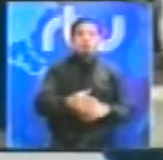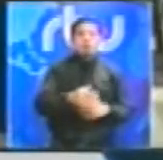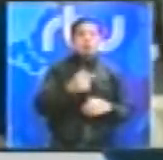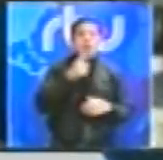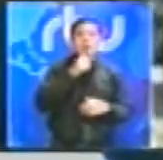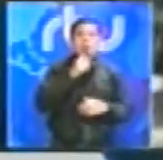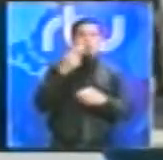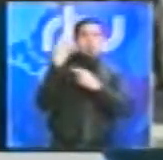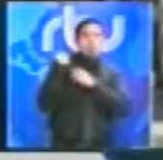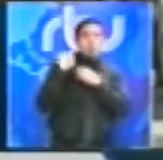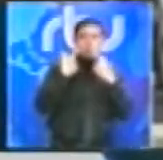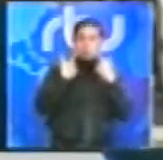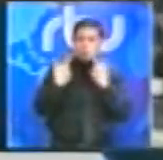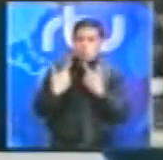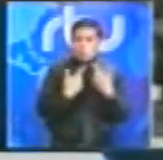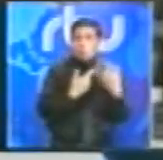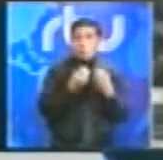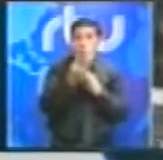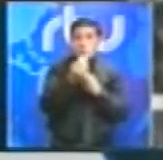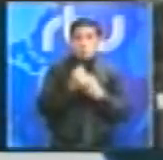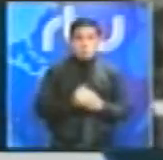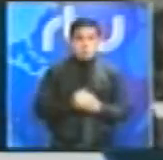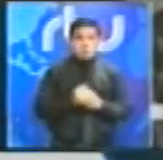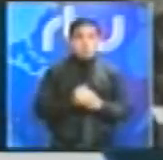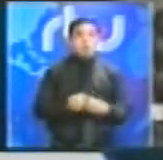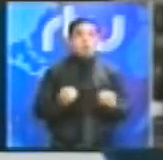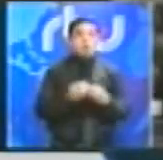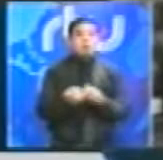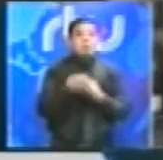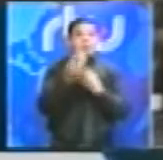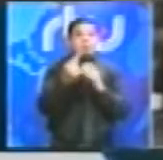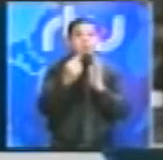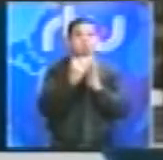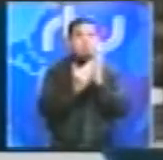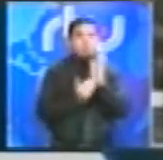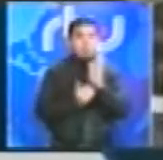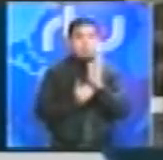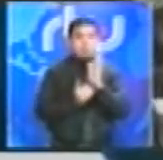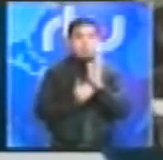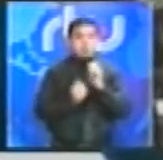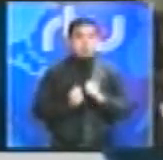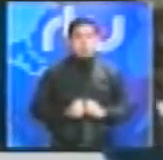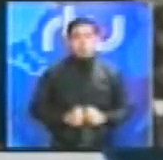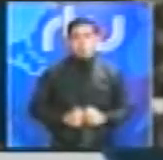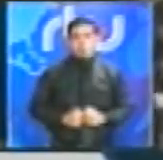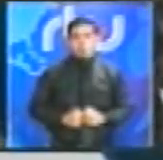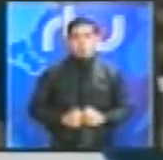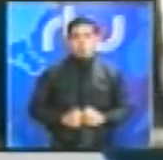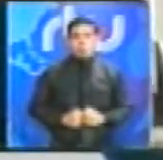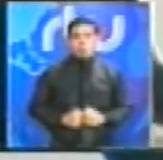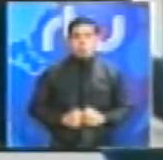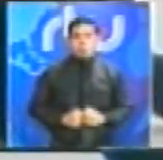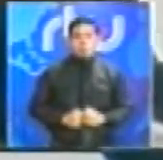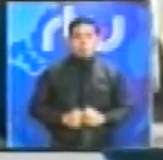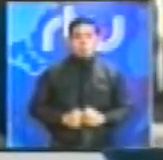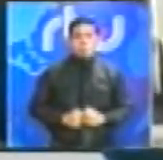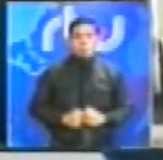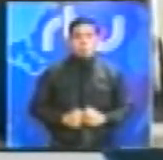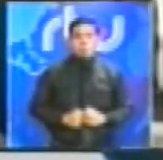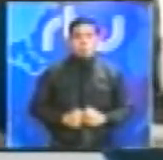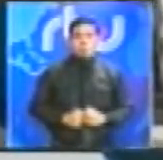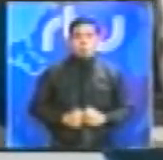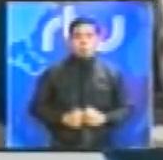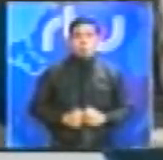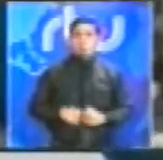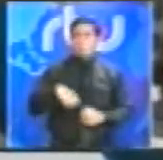tenían. Eso fue lo básico y lo importante que se manifestó. Es decir, ¿no sería el primer exministro que dice que el expresidente sí conoció? Sí,